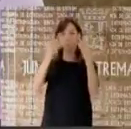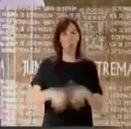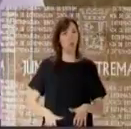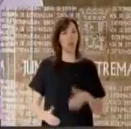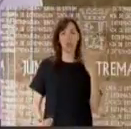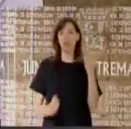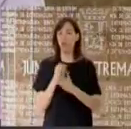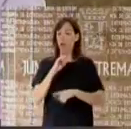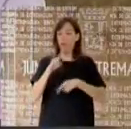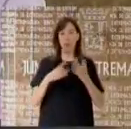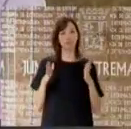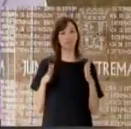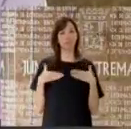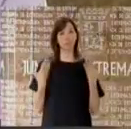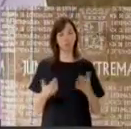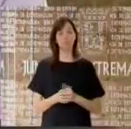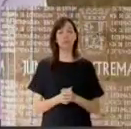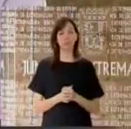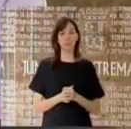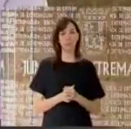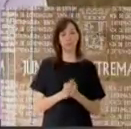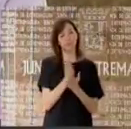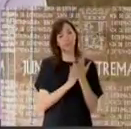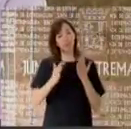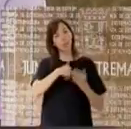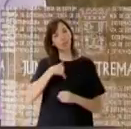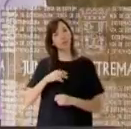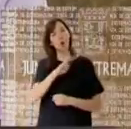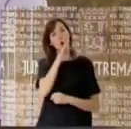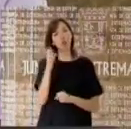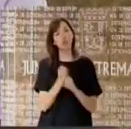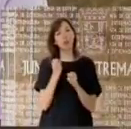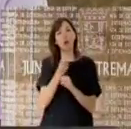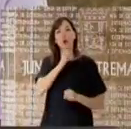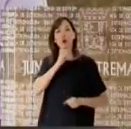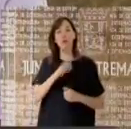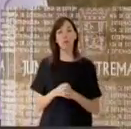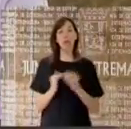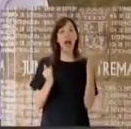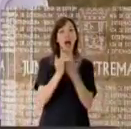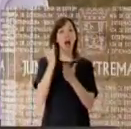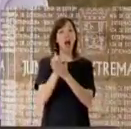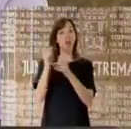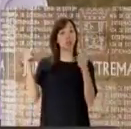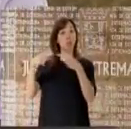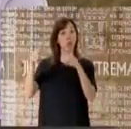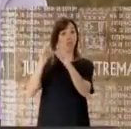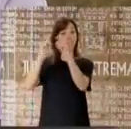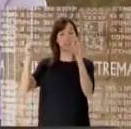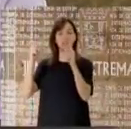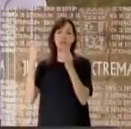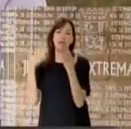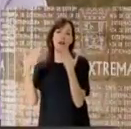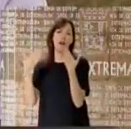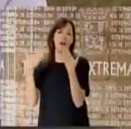que eso. ¿Y cuál es otra labor que hace la consejería? Mediar con agroseguros para que las